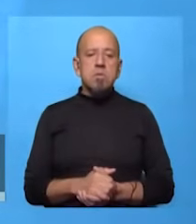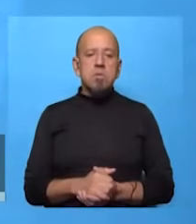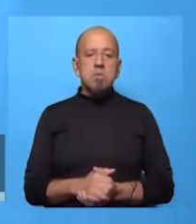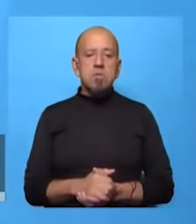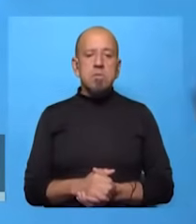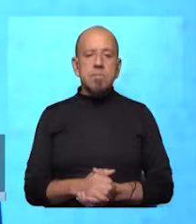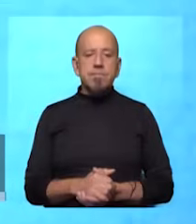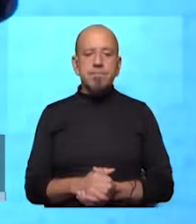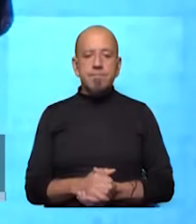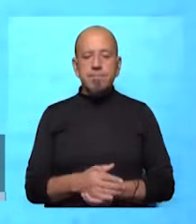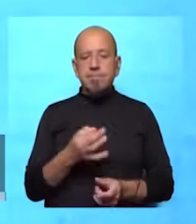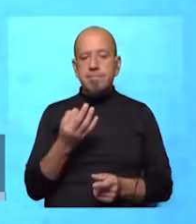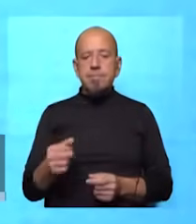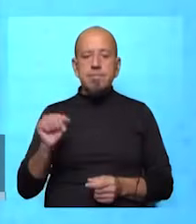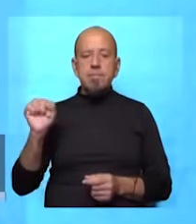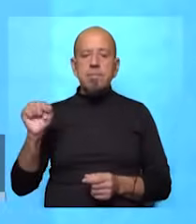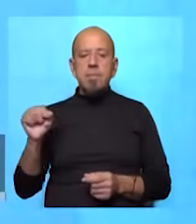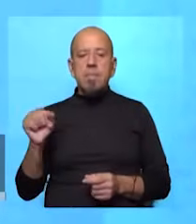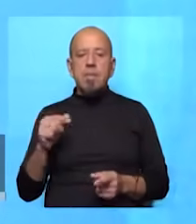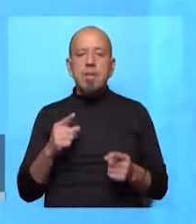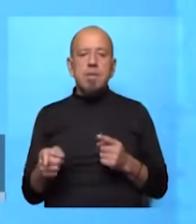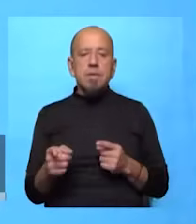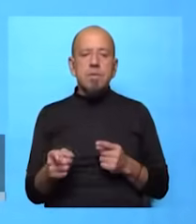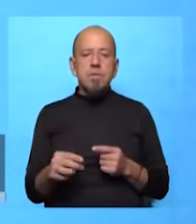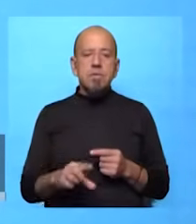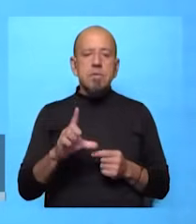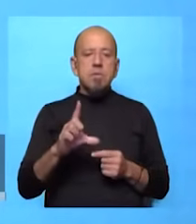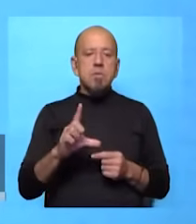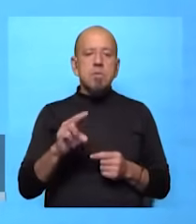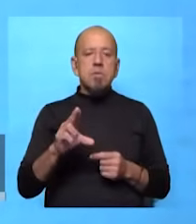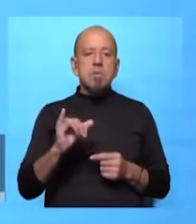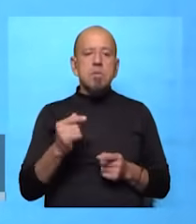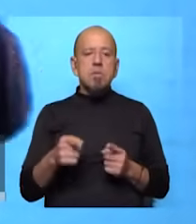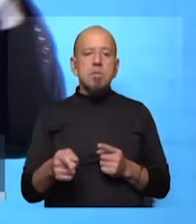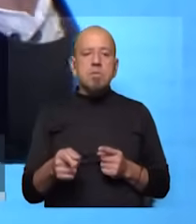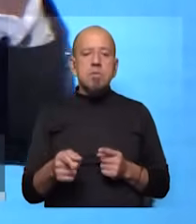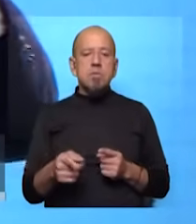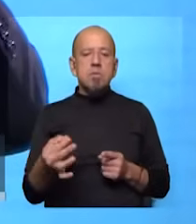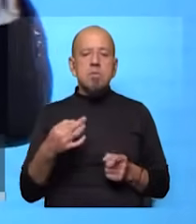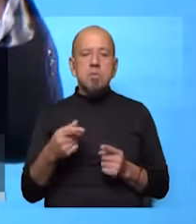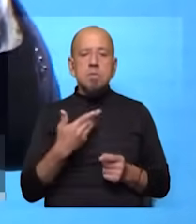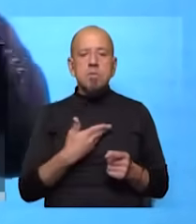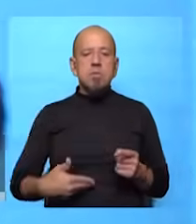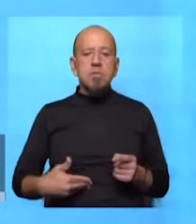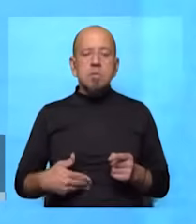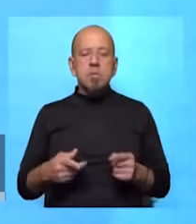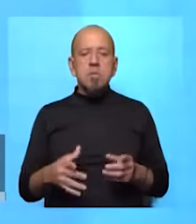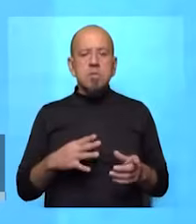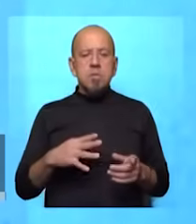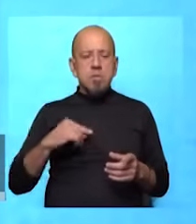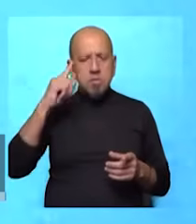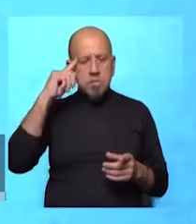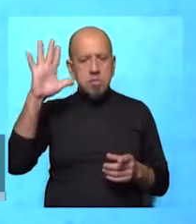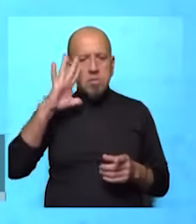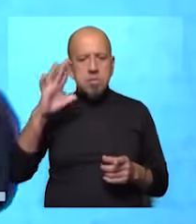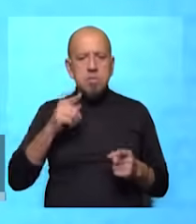recién hablabas de las encuestas hace un par de semanas ahí en esa misma silla luans me decía que esto me lo ha dicho también gente del gobierno dirigentes del gobierno que imaginan un escenario